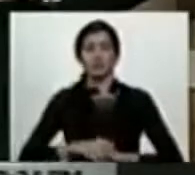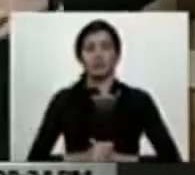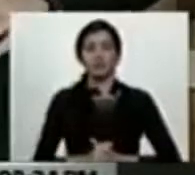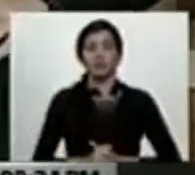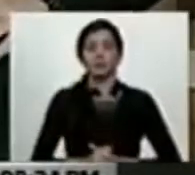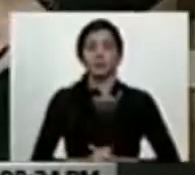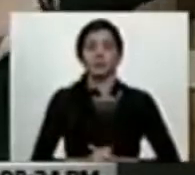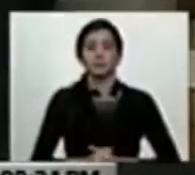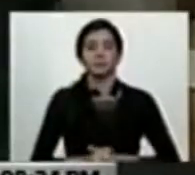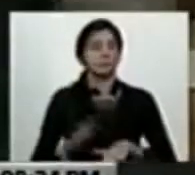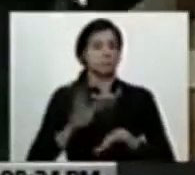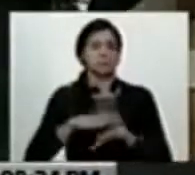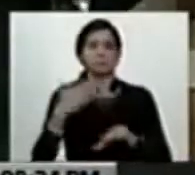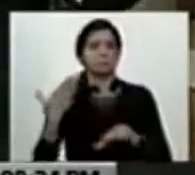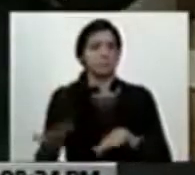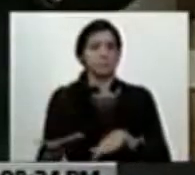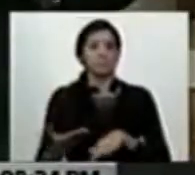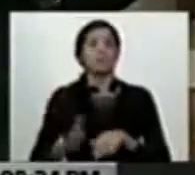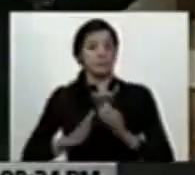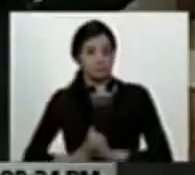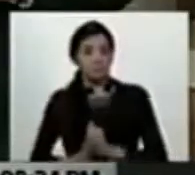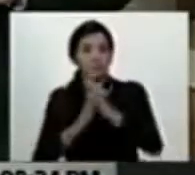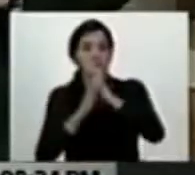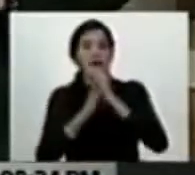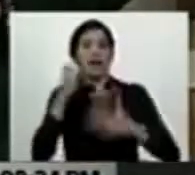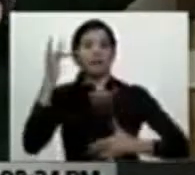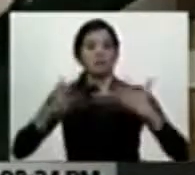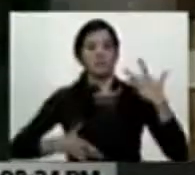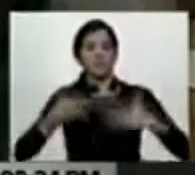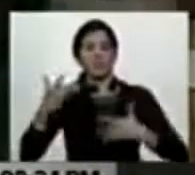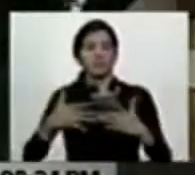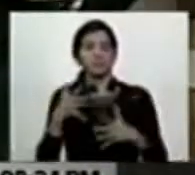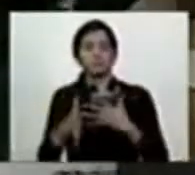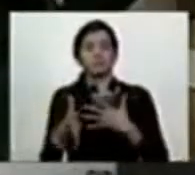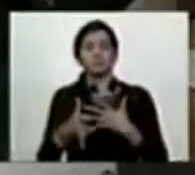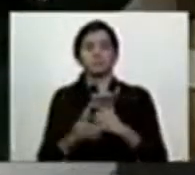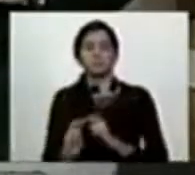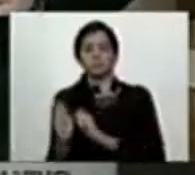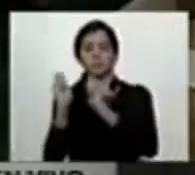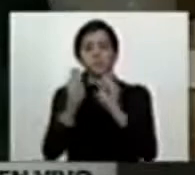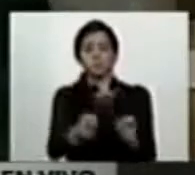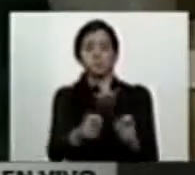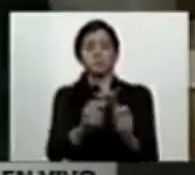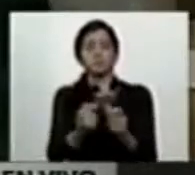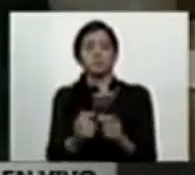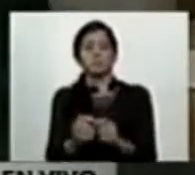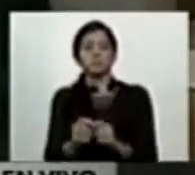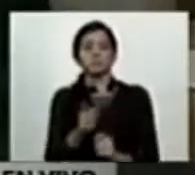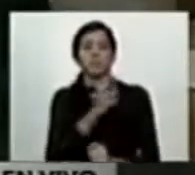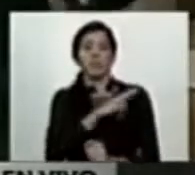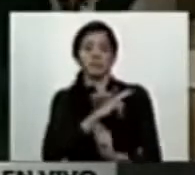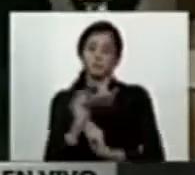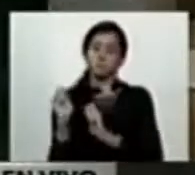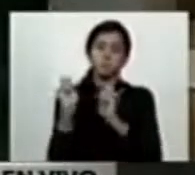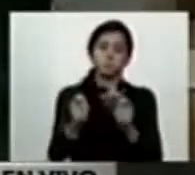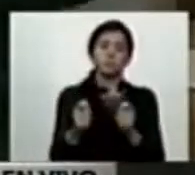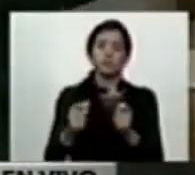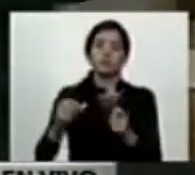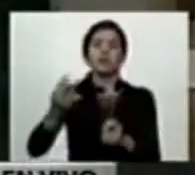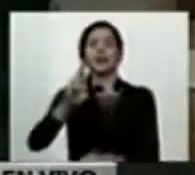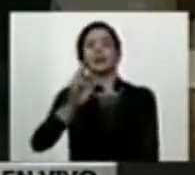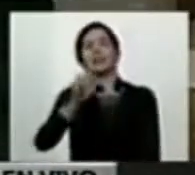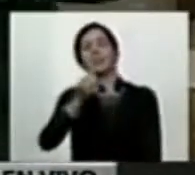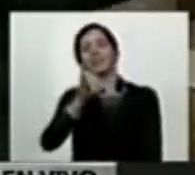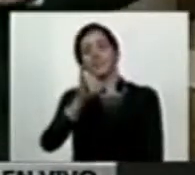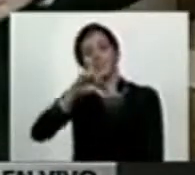Defensa, con motivo de presidir el acto para darle transmisión de mando a la Redi Central y a la